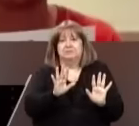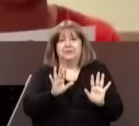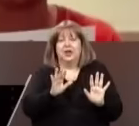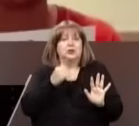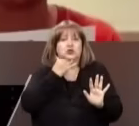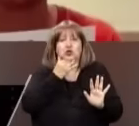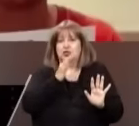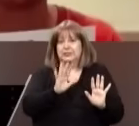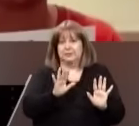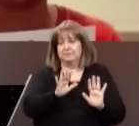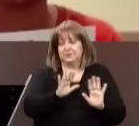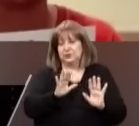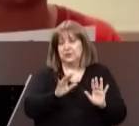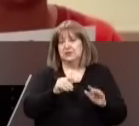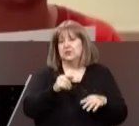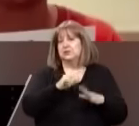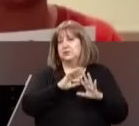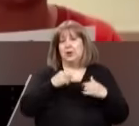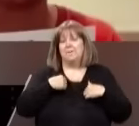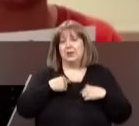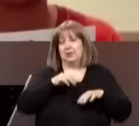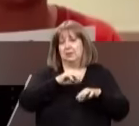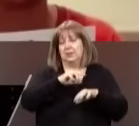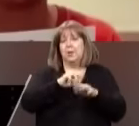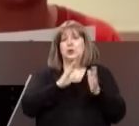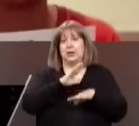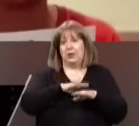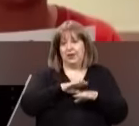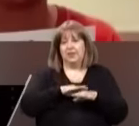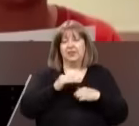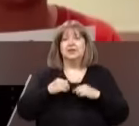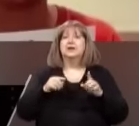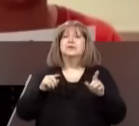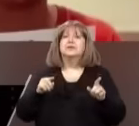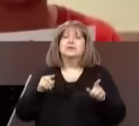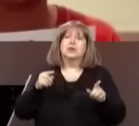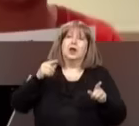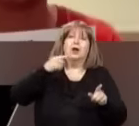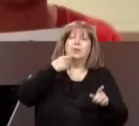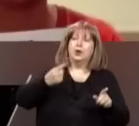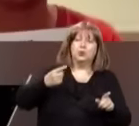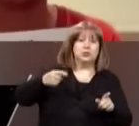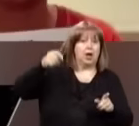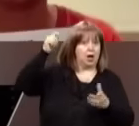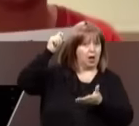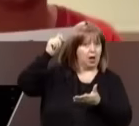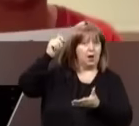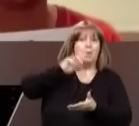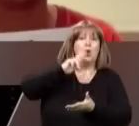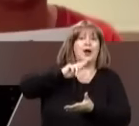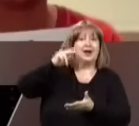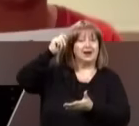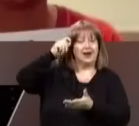pareciera hasta como una... Doctor, ¿acompaña un pedido de juicio político para la jueza Ballester? Nosotros hablamos que una provincia que se